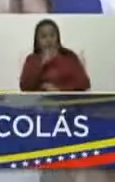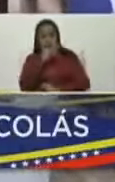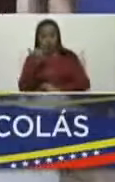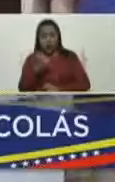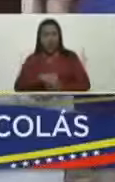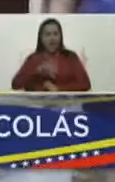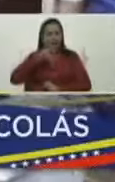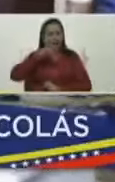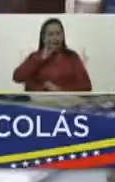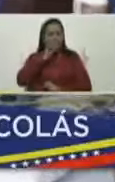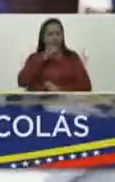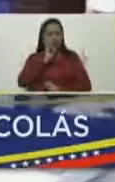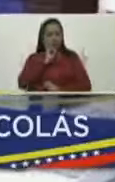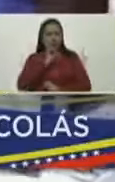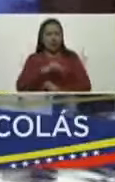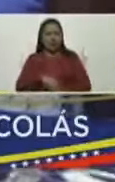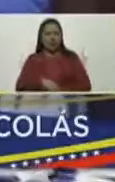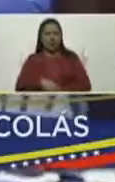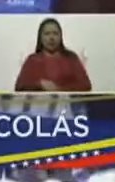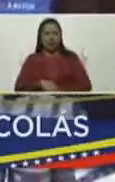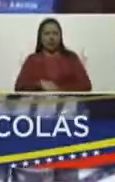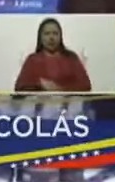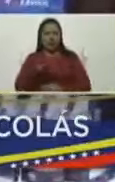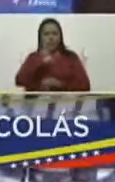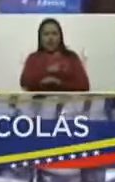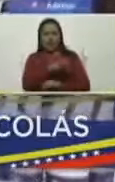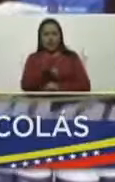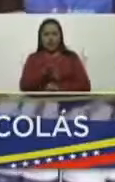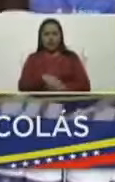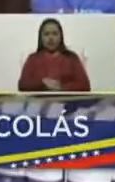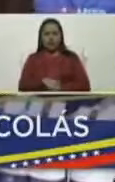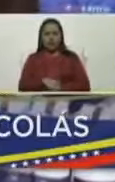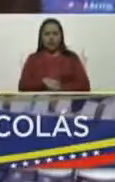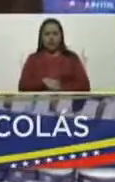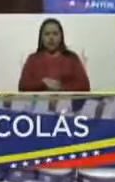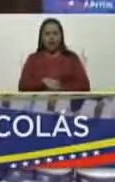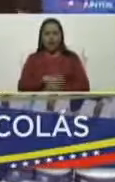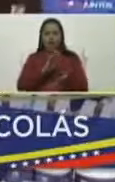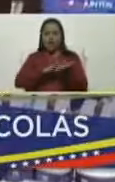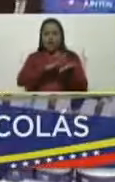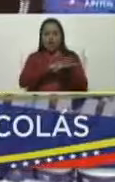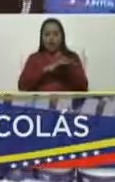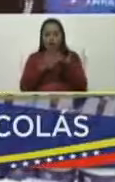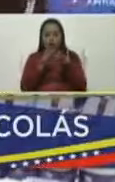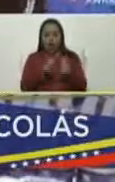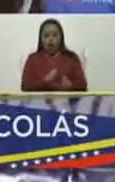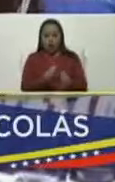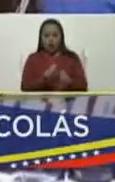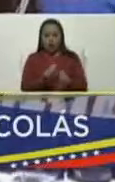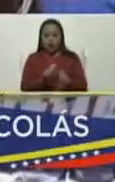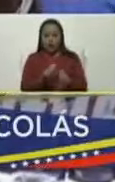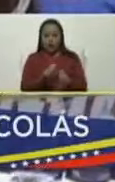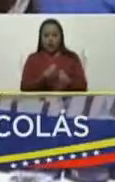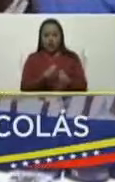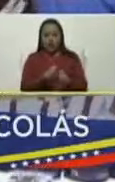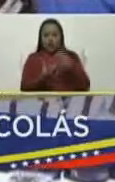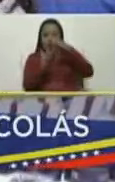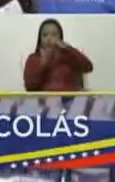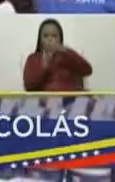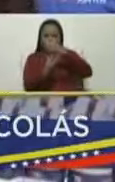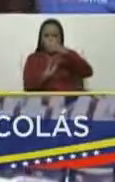Café, como dice la canción, tostado y colado.